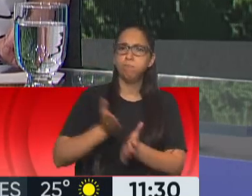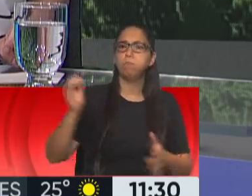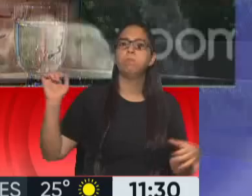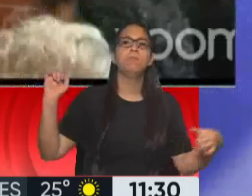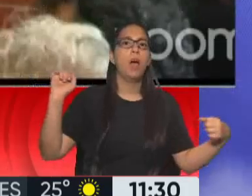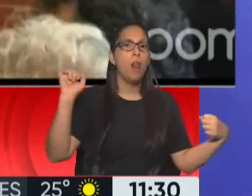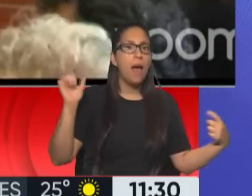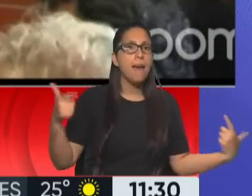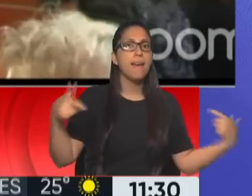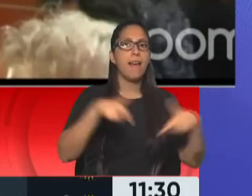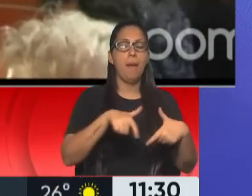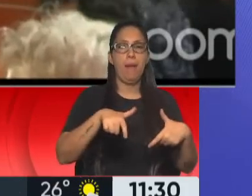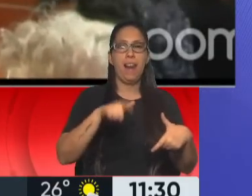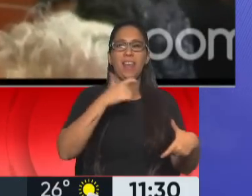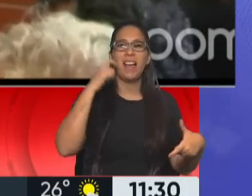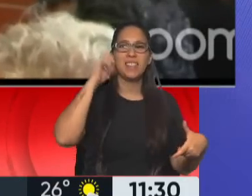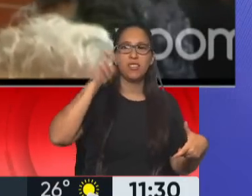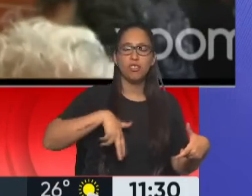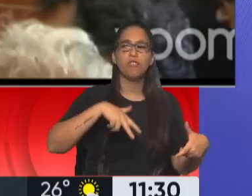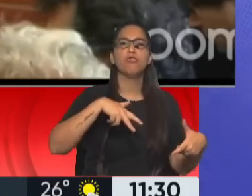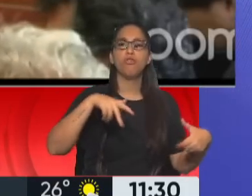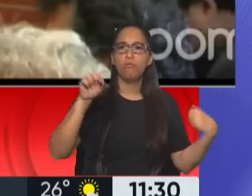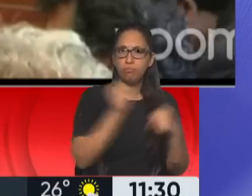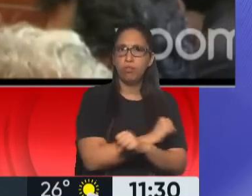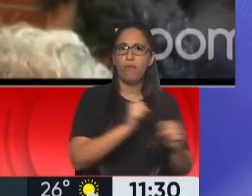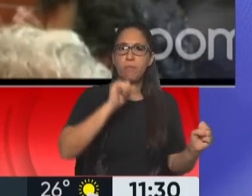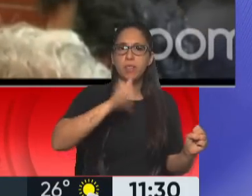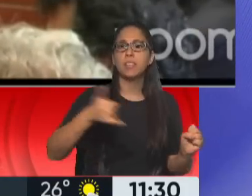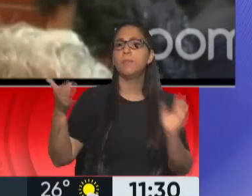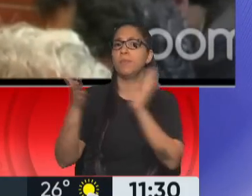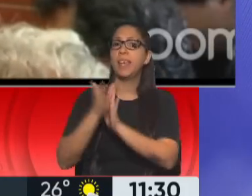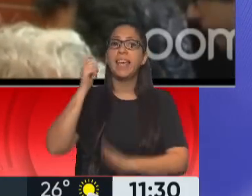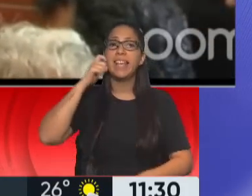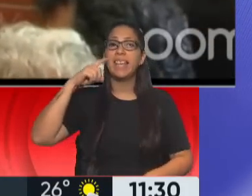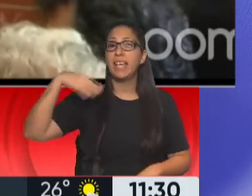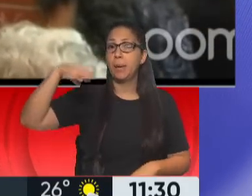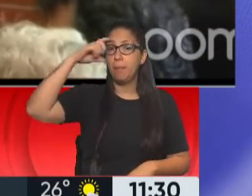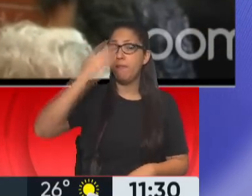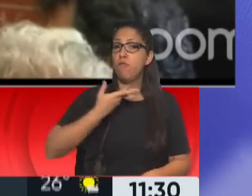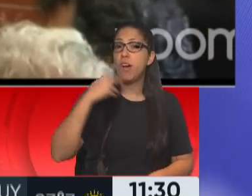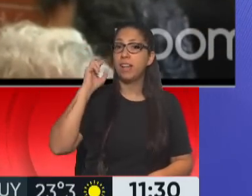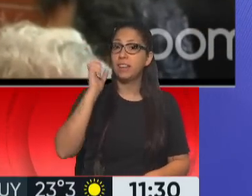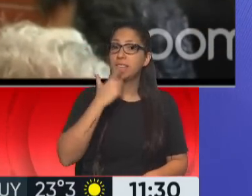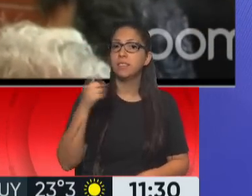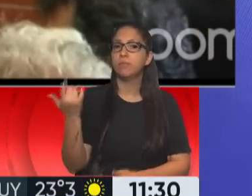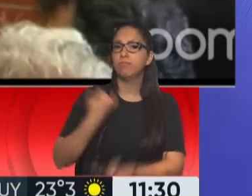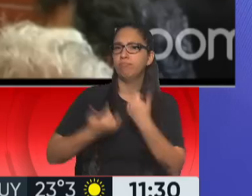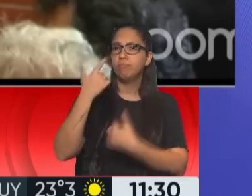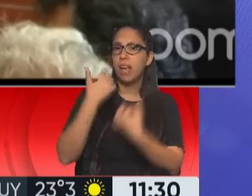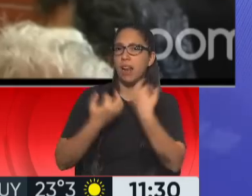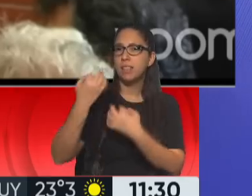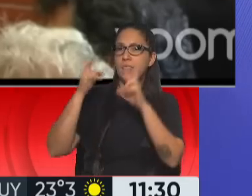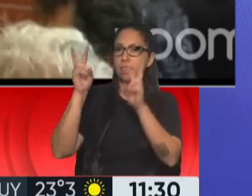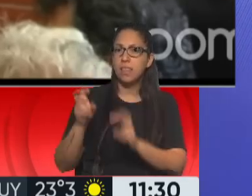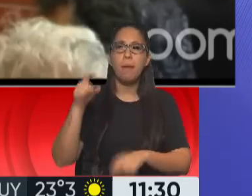por la Cámara Federal de Casación Penal. Estamos junto con Jimé Fuertes, ya vamos a estar analizando el tema.